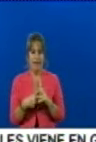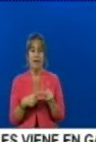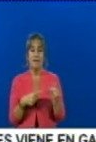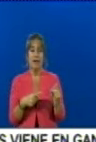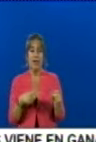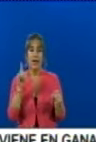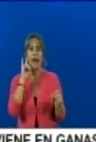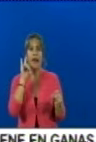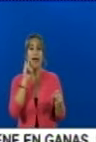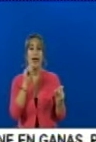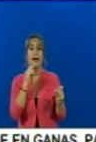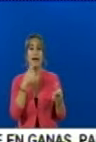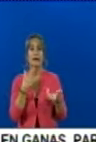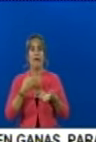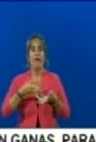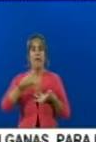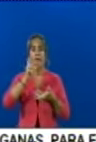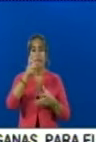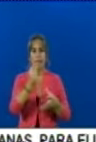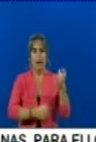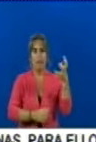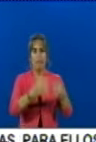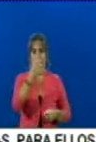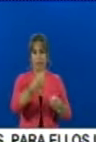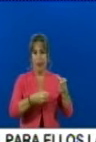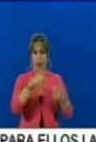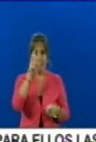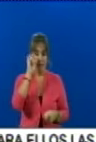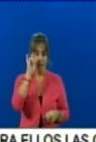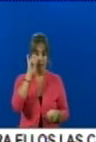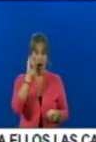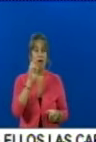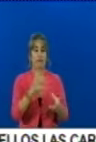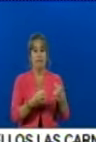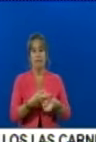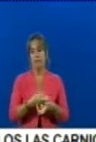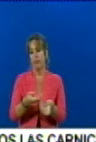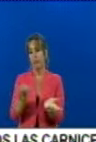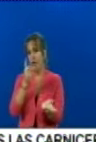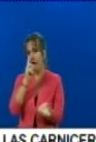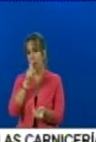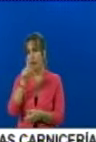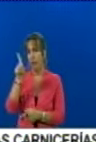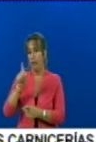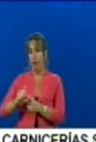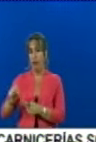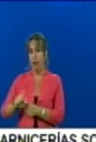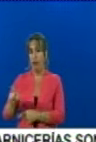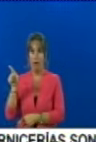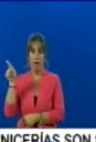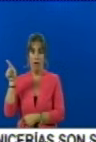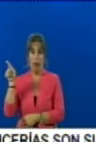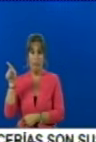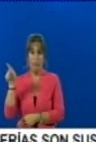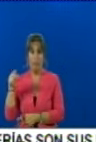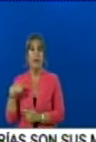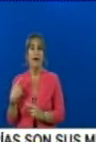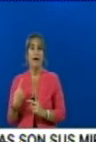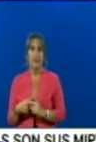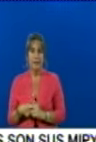la leche fluida que se ha dejado en el campo para satisfacer la necesidad de los niños de la zona rural. Hemos tenido